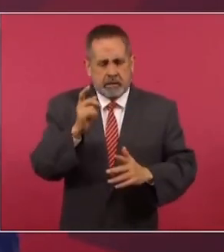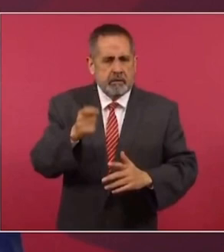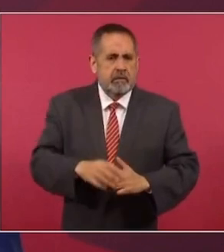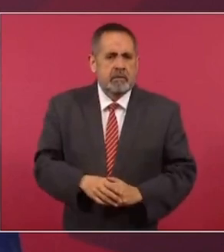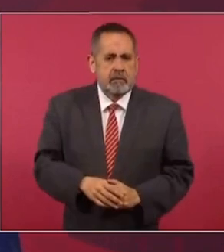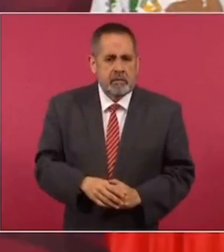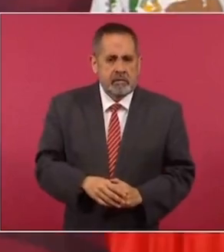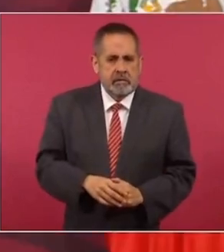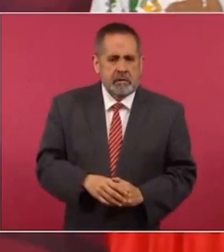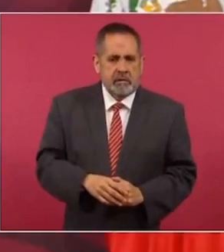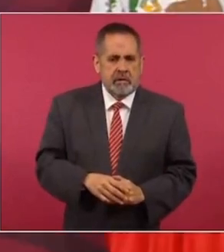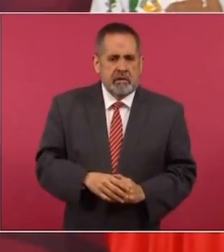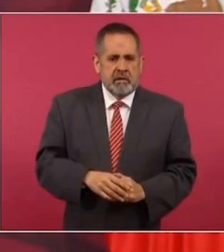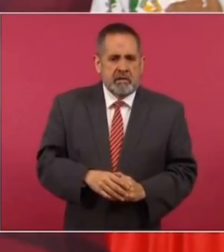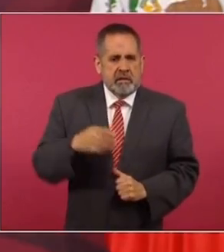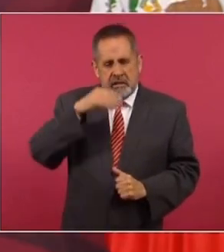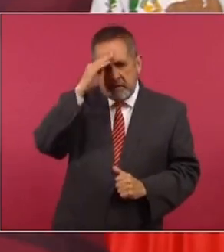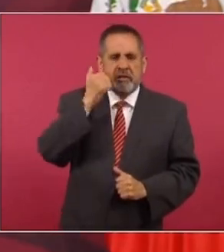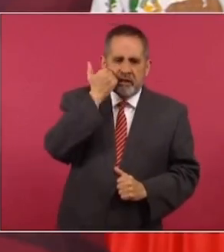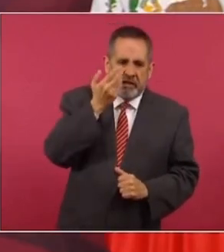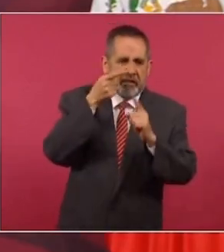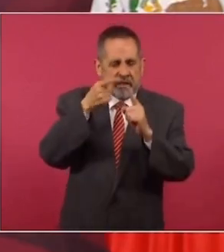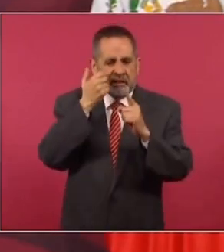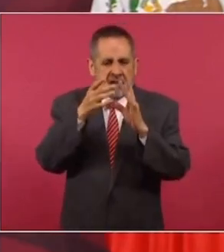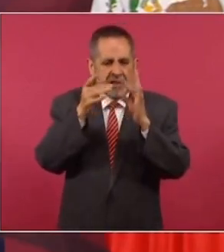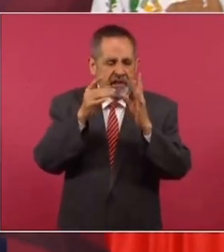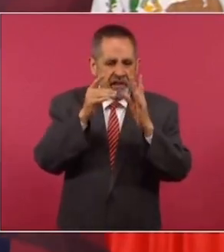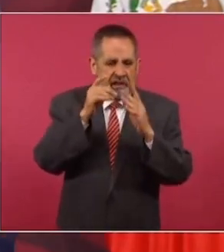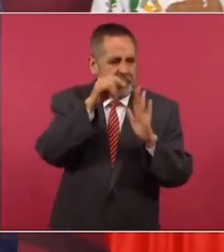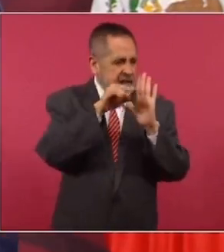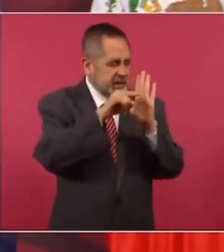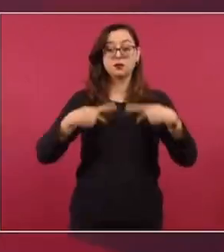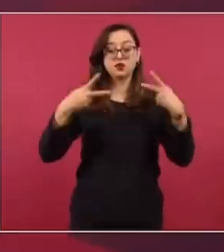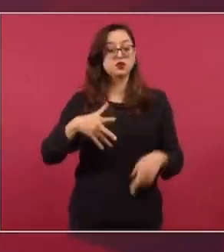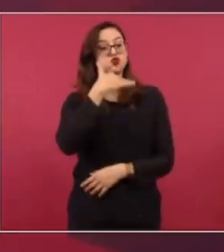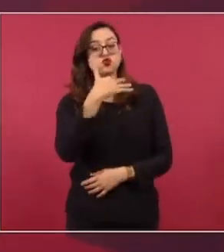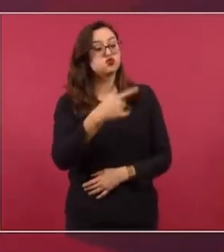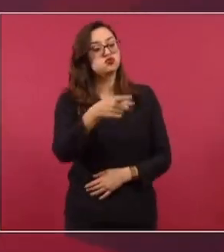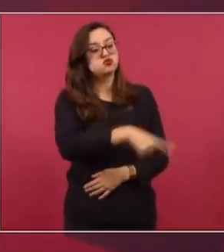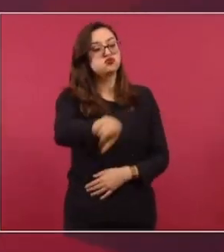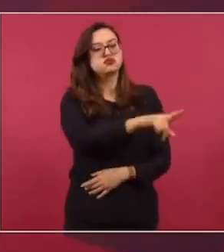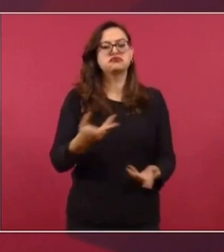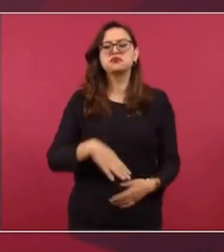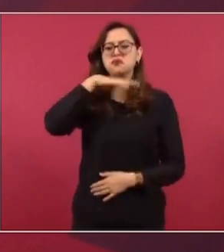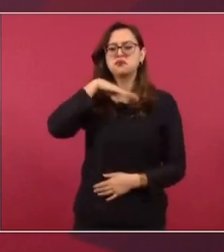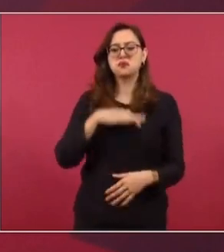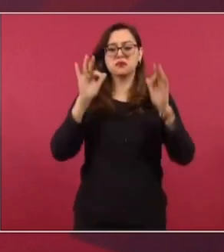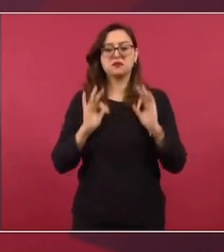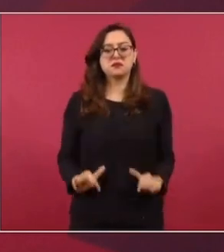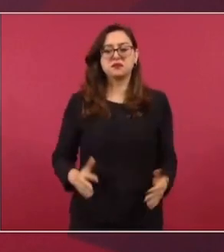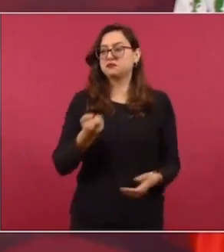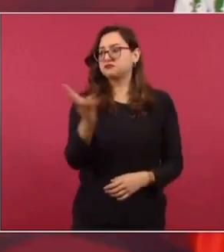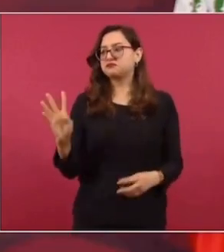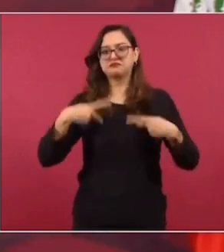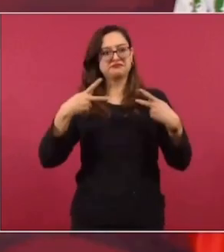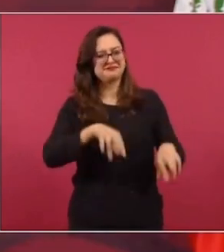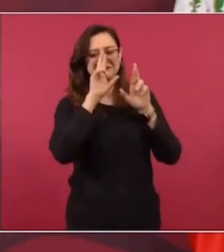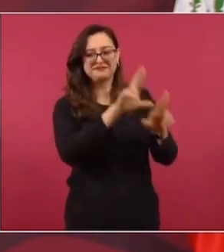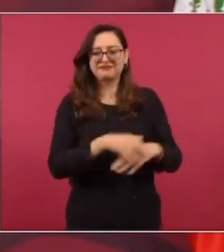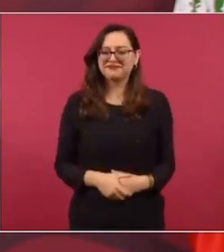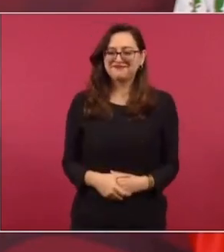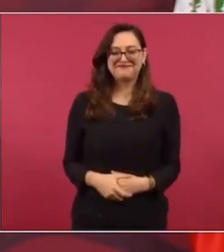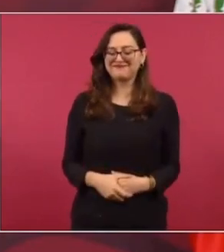sí, buscar estigmatizar la corrupción. Y yo creo que eso es más importante o